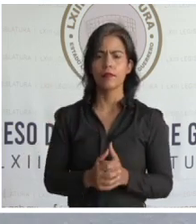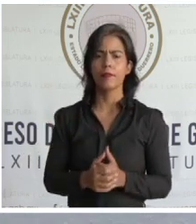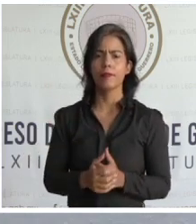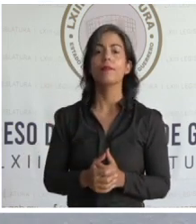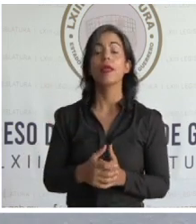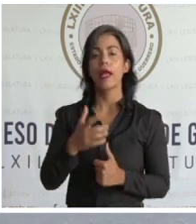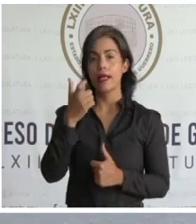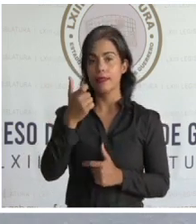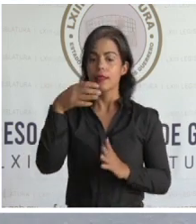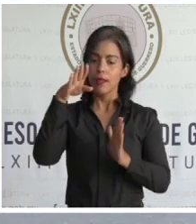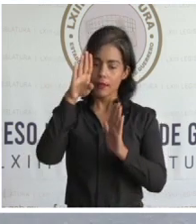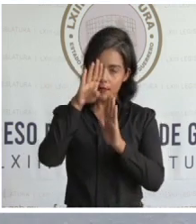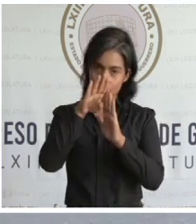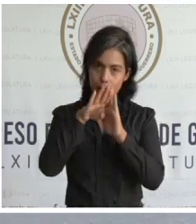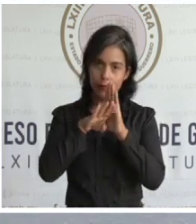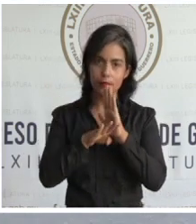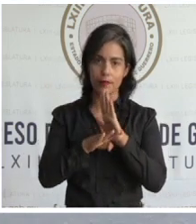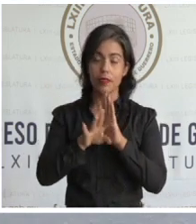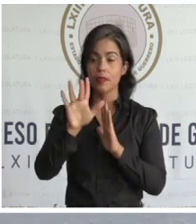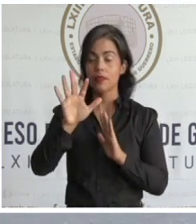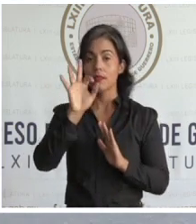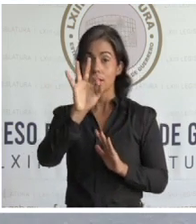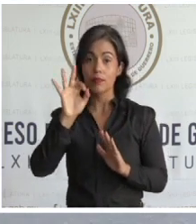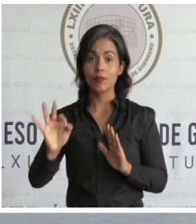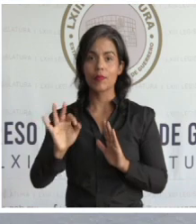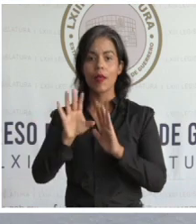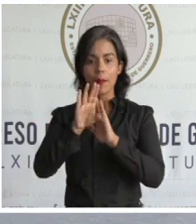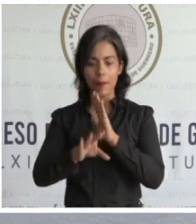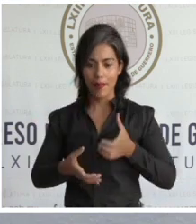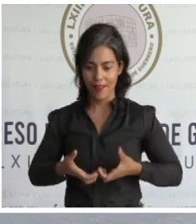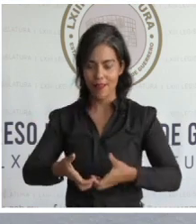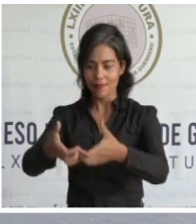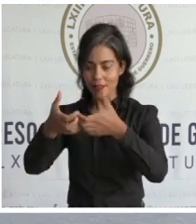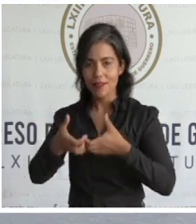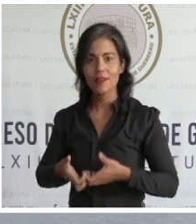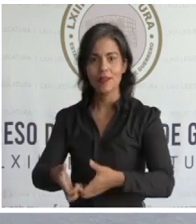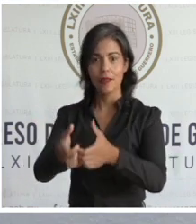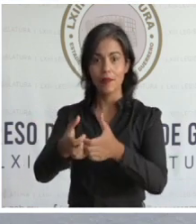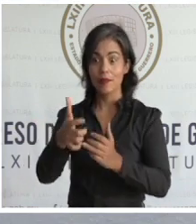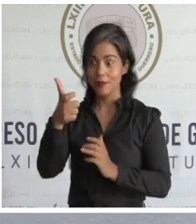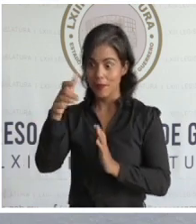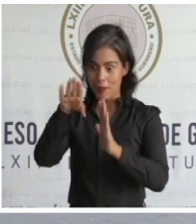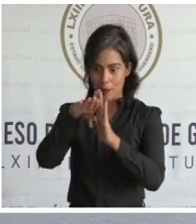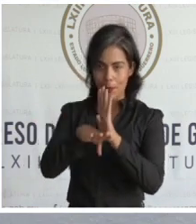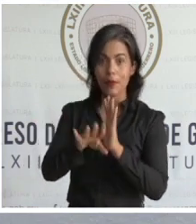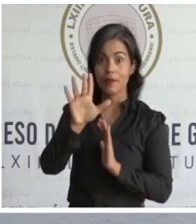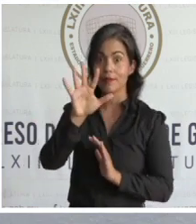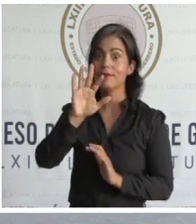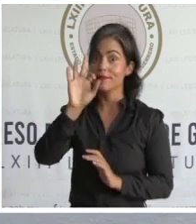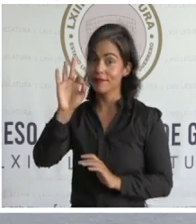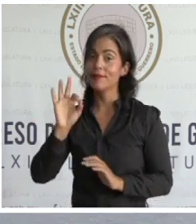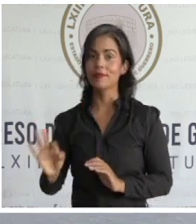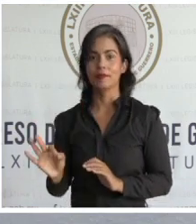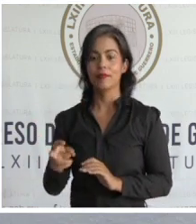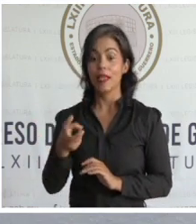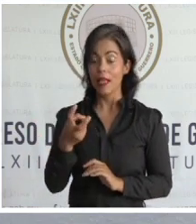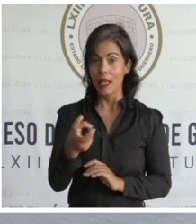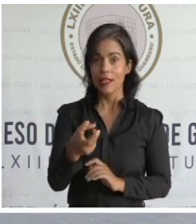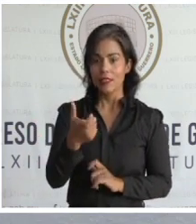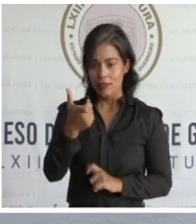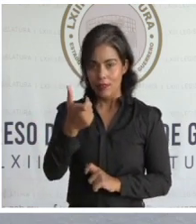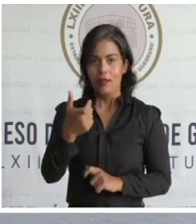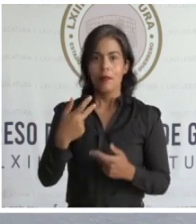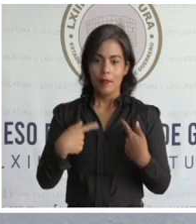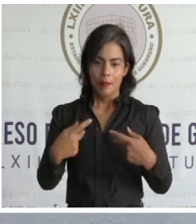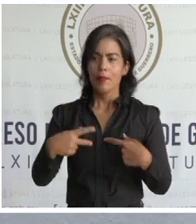descuento del 50% del peaje de la autopista del Sol, con el objetivo de impulsar el desarrollo